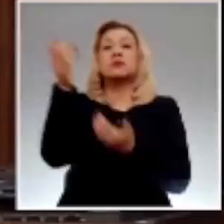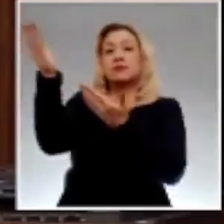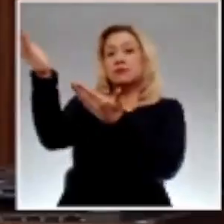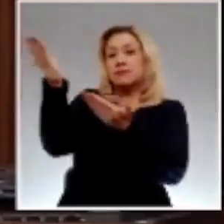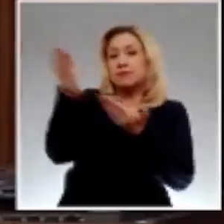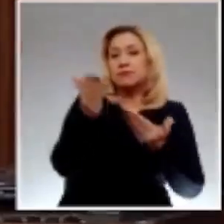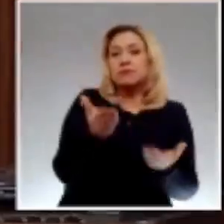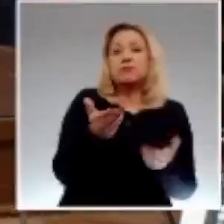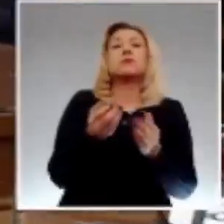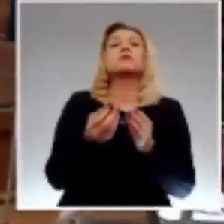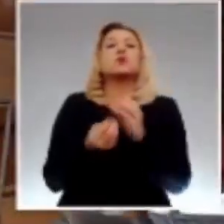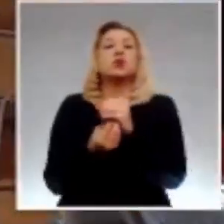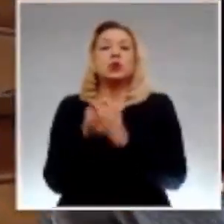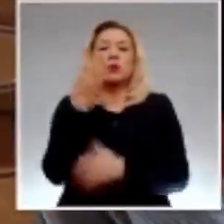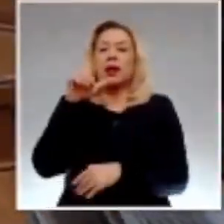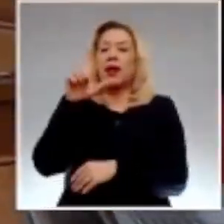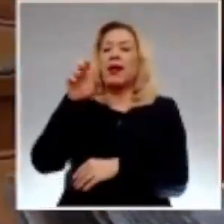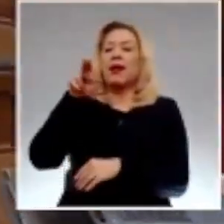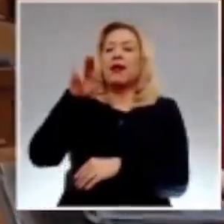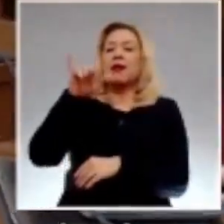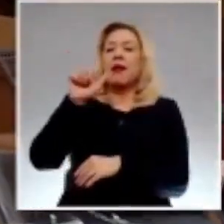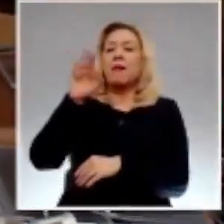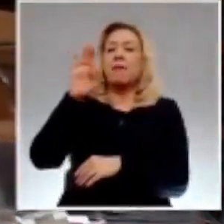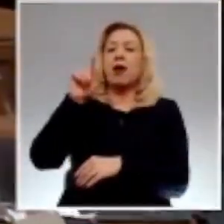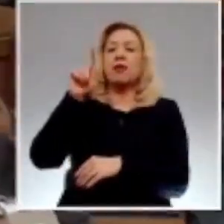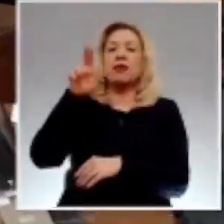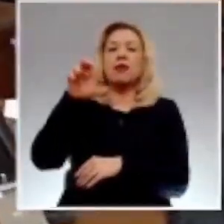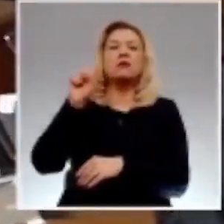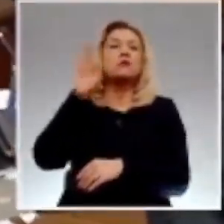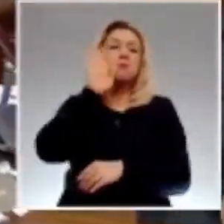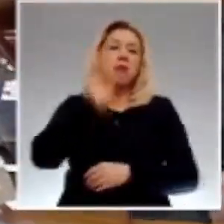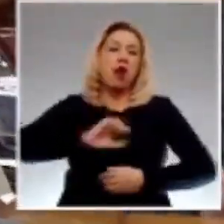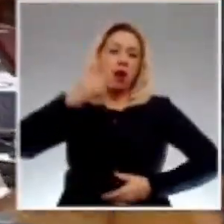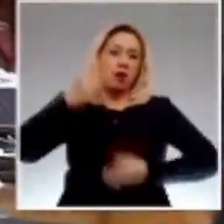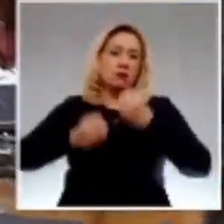Lenia Batres Guadarrama. Para el Canal del Poder Judicial de la Federación, Mario López Peña.